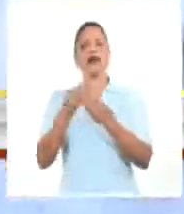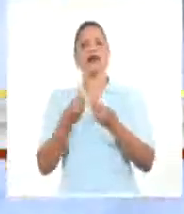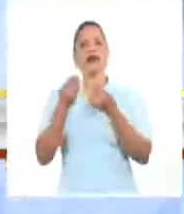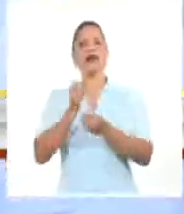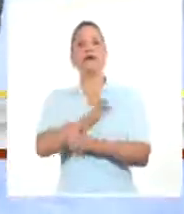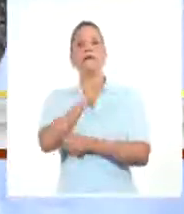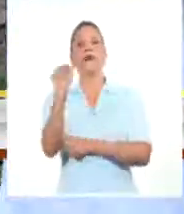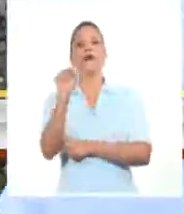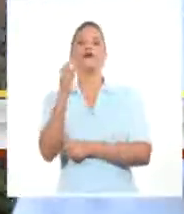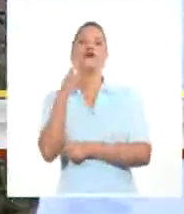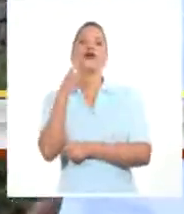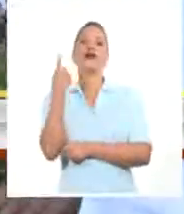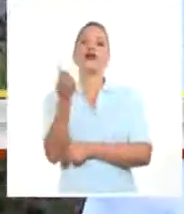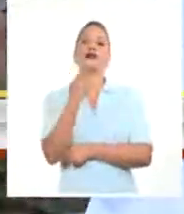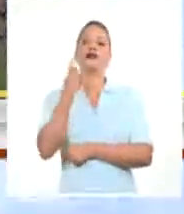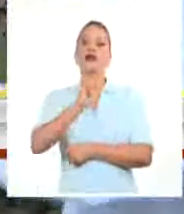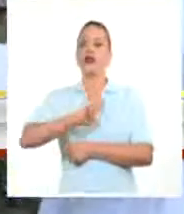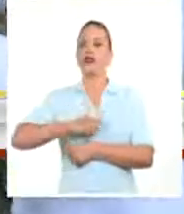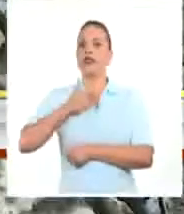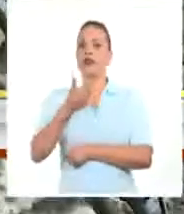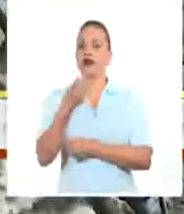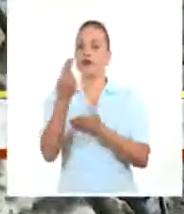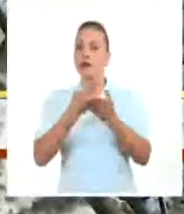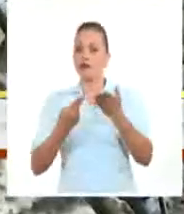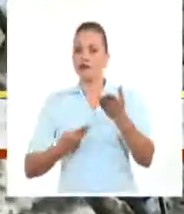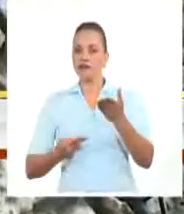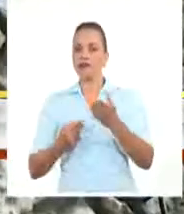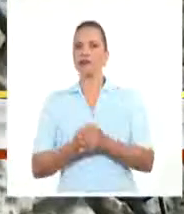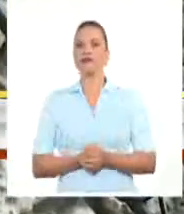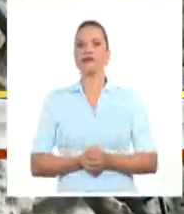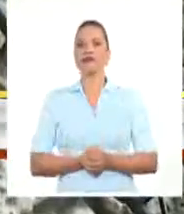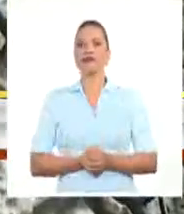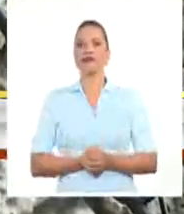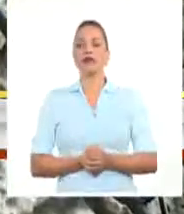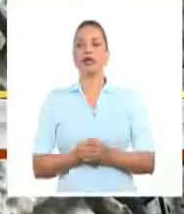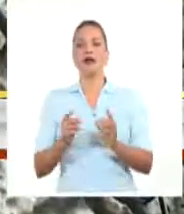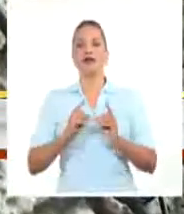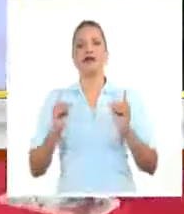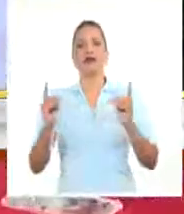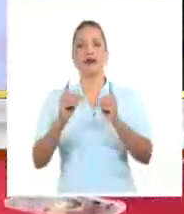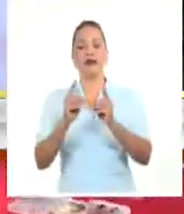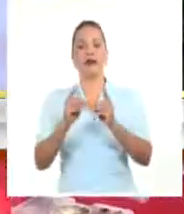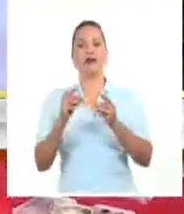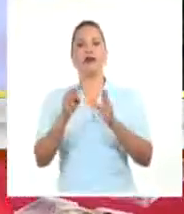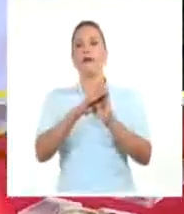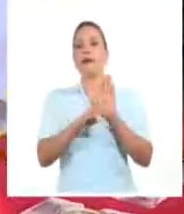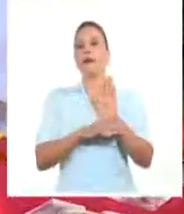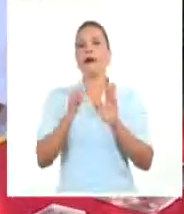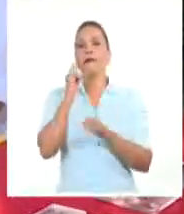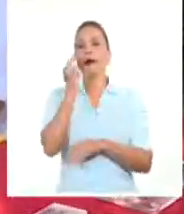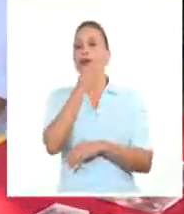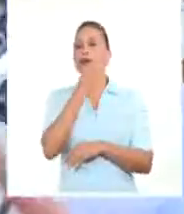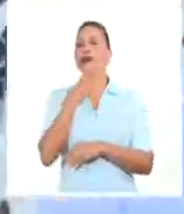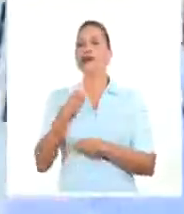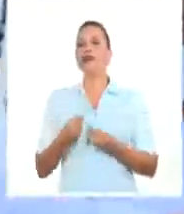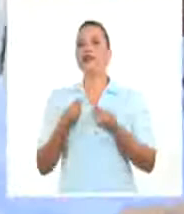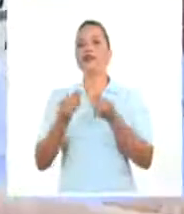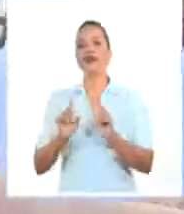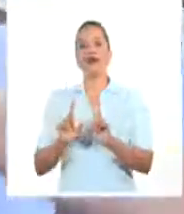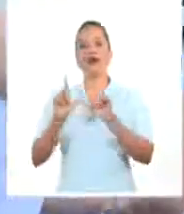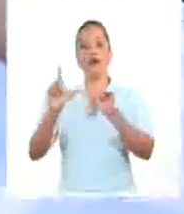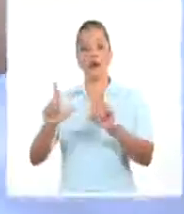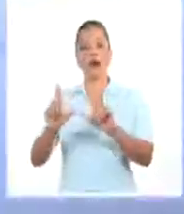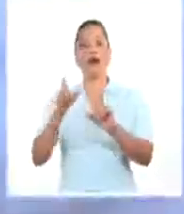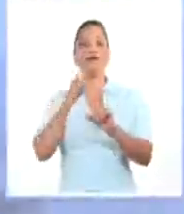Artes Plásticas, y a la brigada Henry Riff. Asimismo, la oficina del programa Martiano distinguió con placas conmemorativas por sus